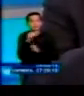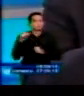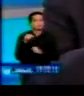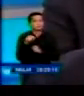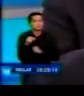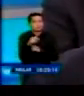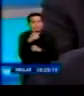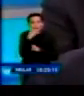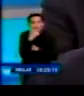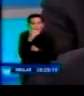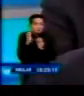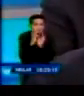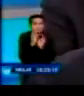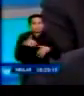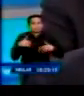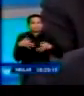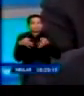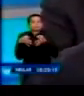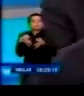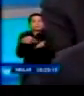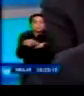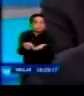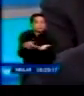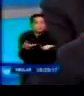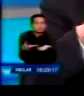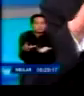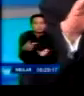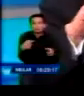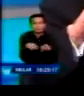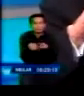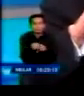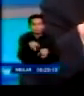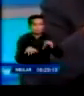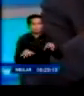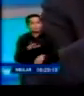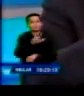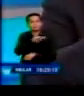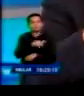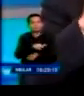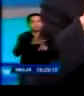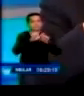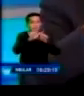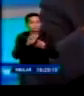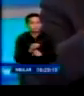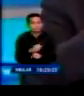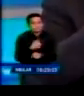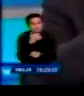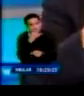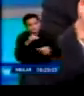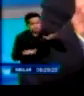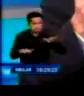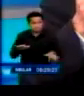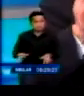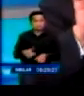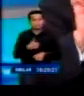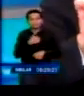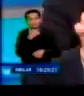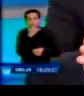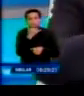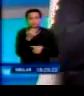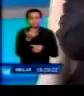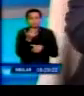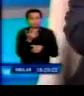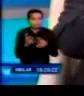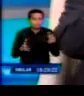punto algo, si no me equivoco, la morosidad ha crecido, está en un promedio de 3.6, que si no me equivoco está es